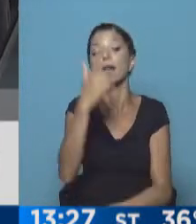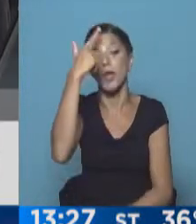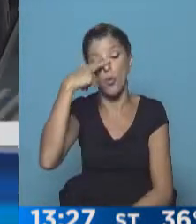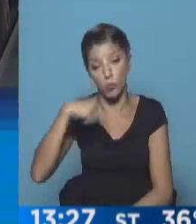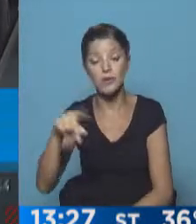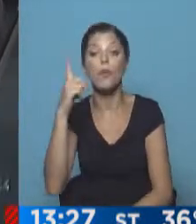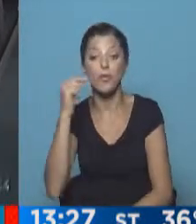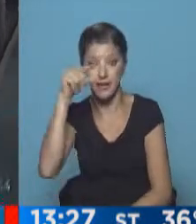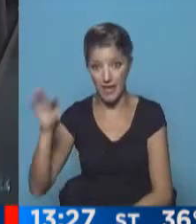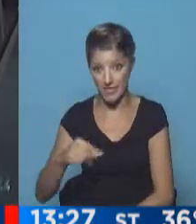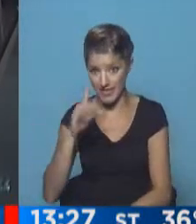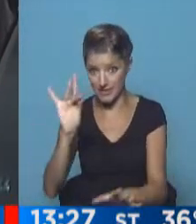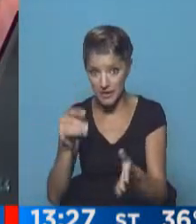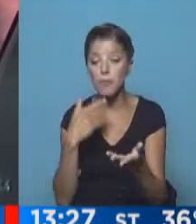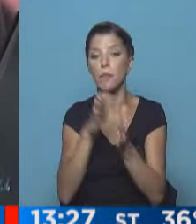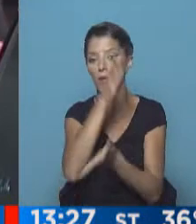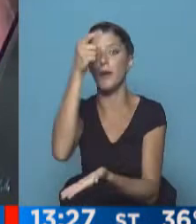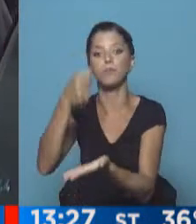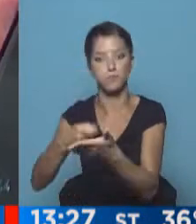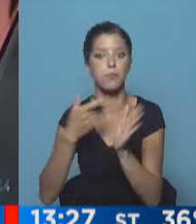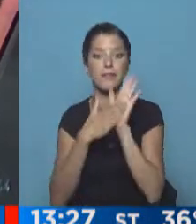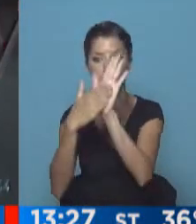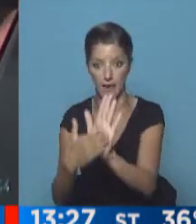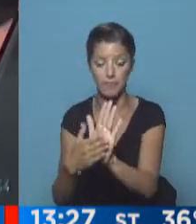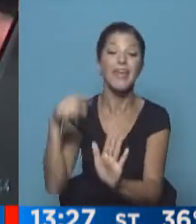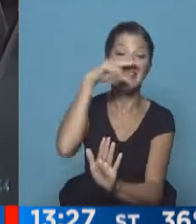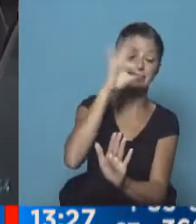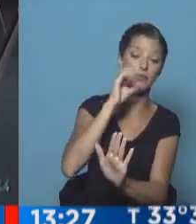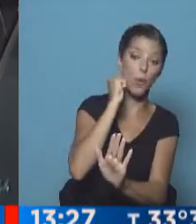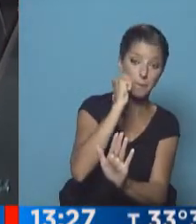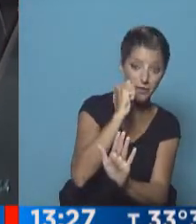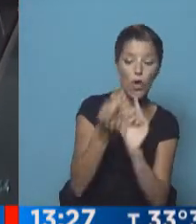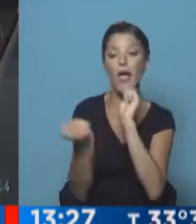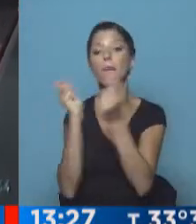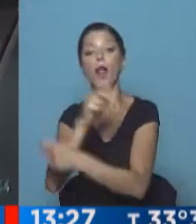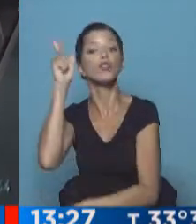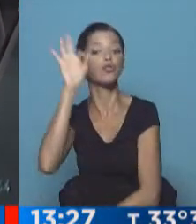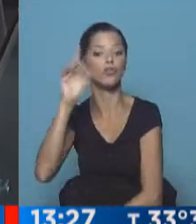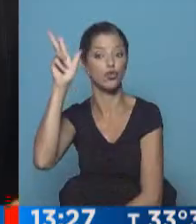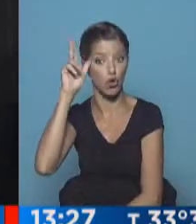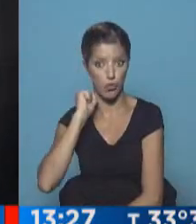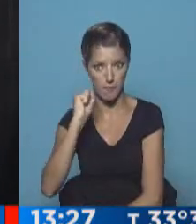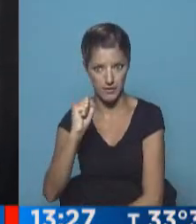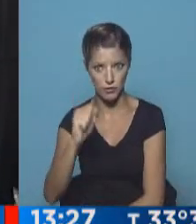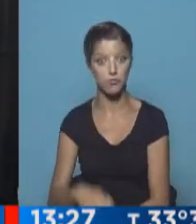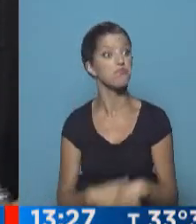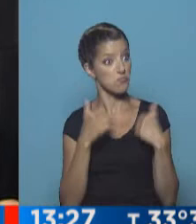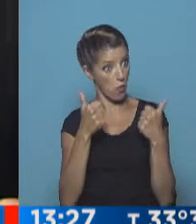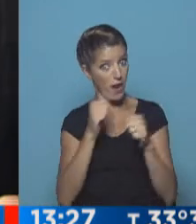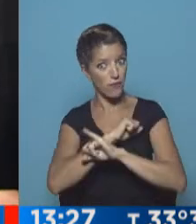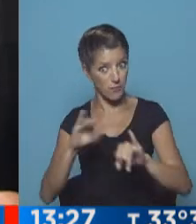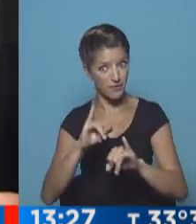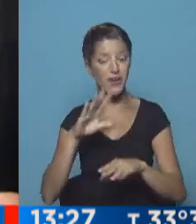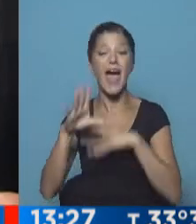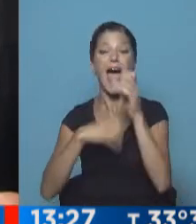de este año para que no sea descontado cambio de 700 pesos pasó a 808 pesos viven diego buenas noticias y hasta la próxima